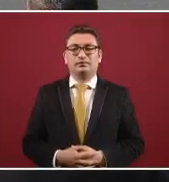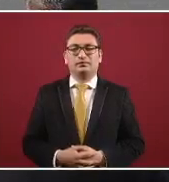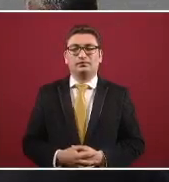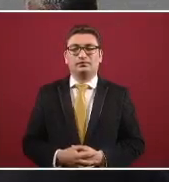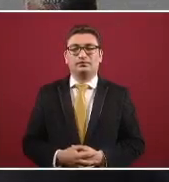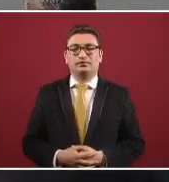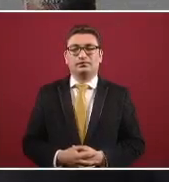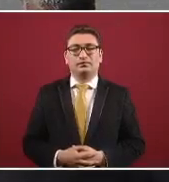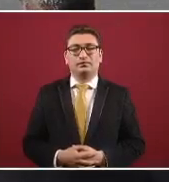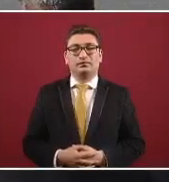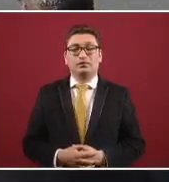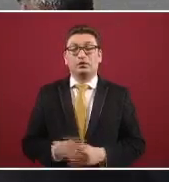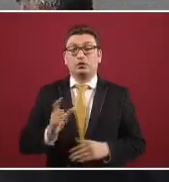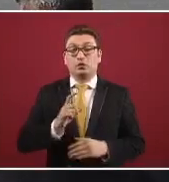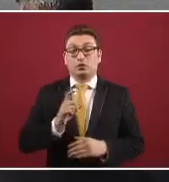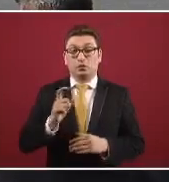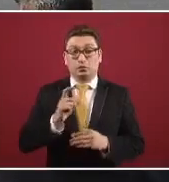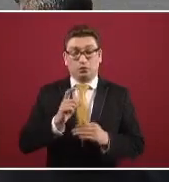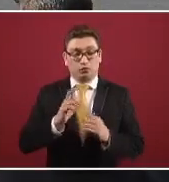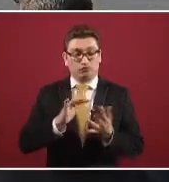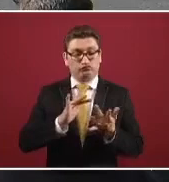de las redes,